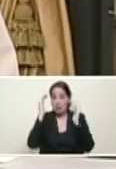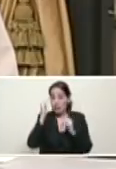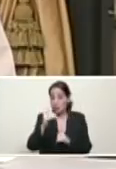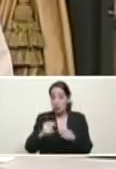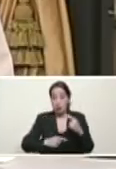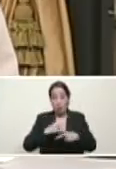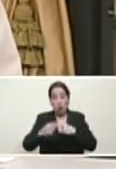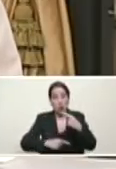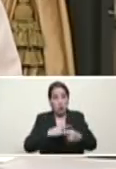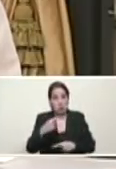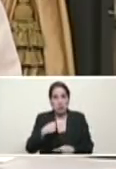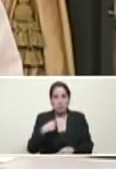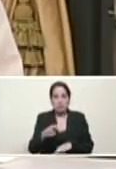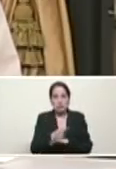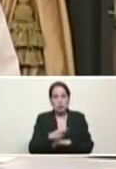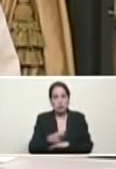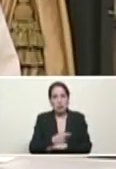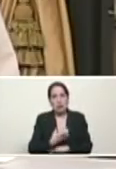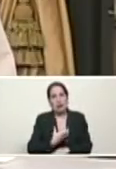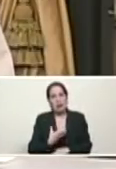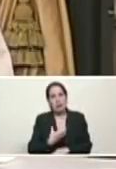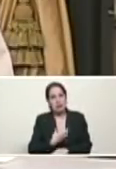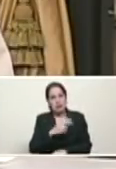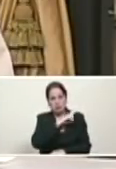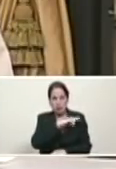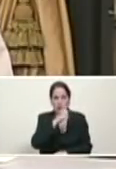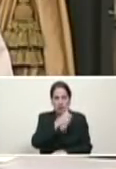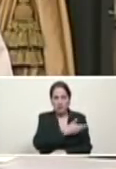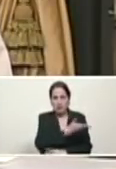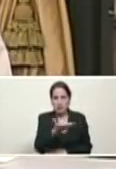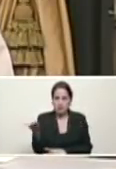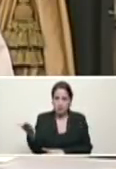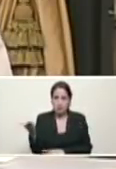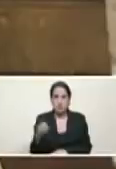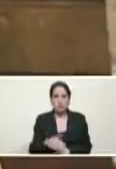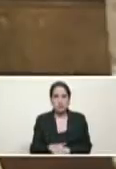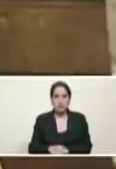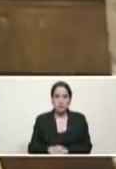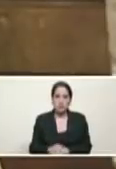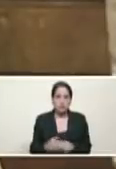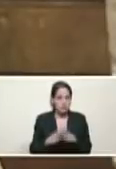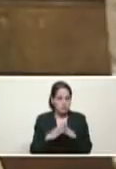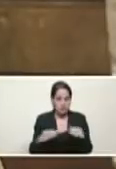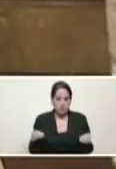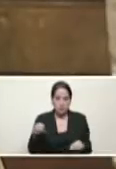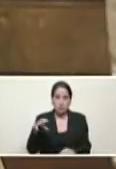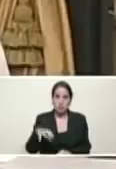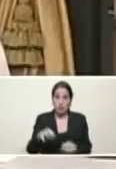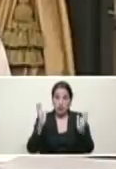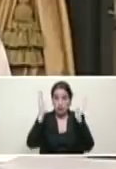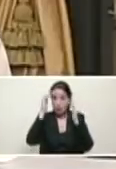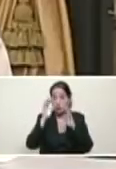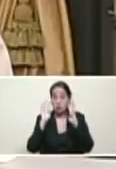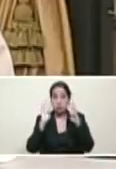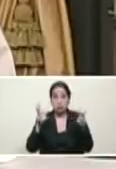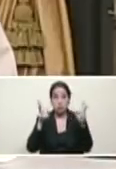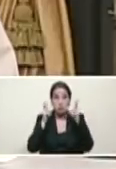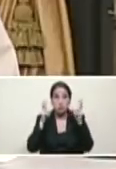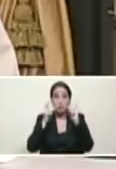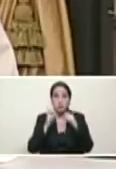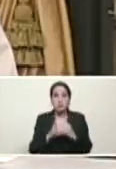va como gobernante, alcaldesa, jefa de gobierno, alcaldes, alcaldesas del país, atención, oído.